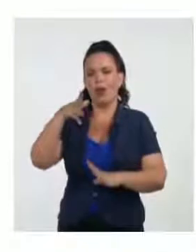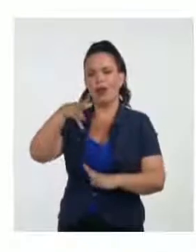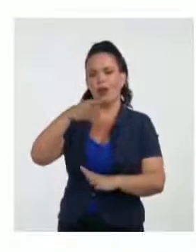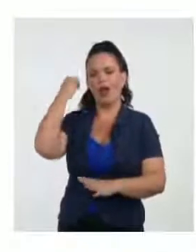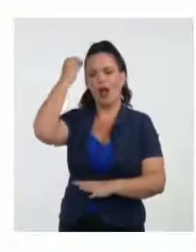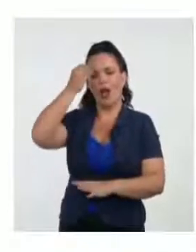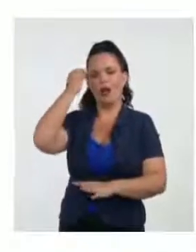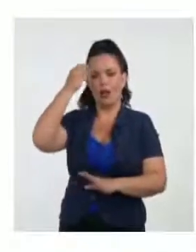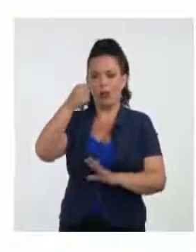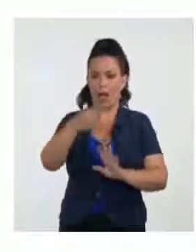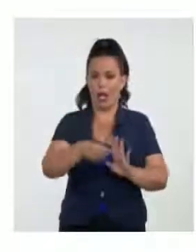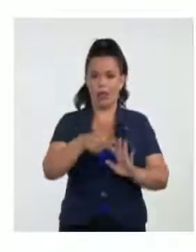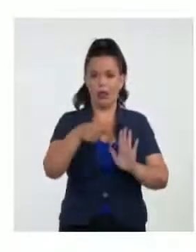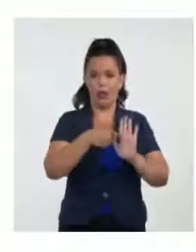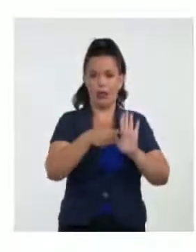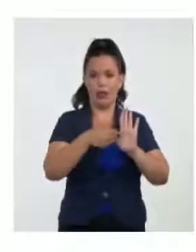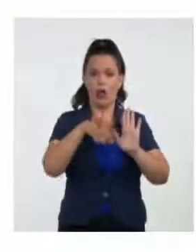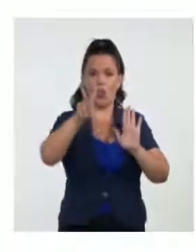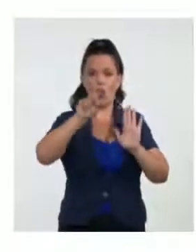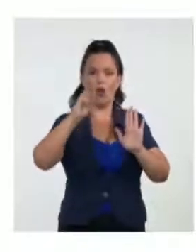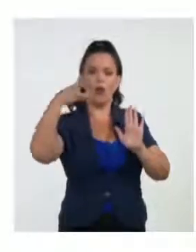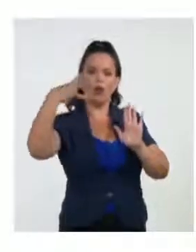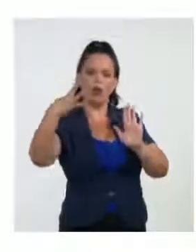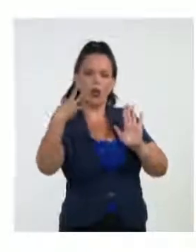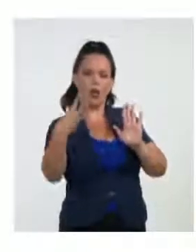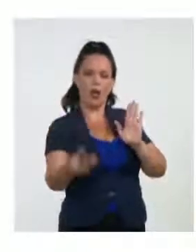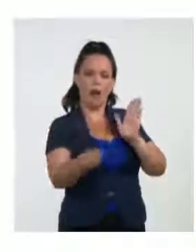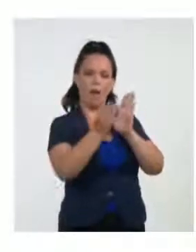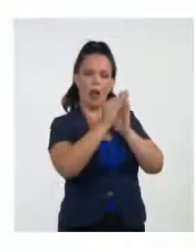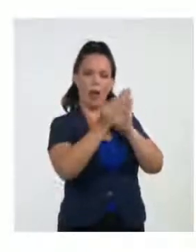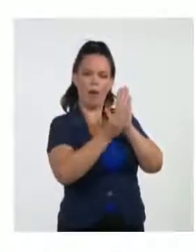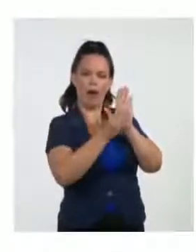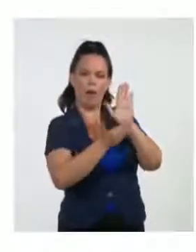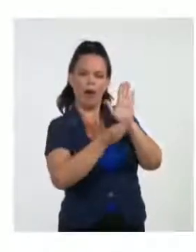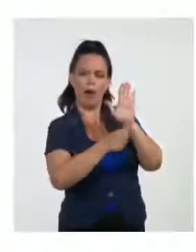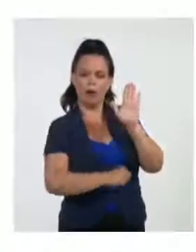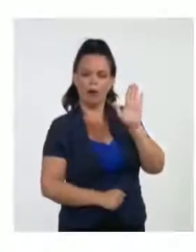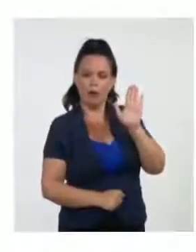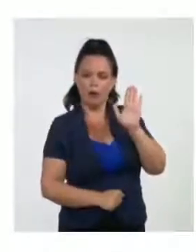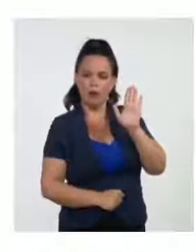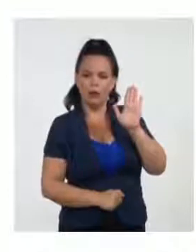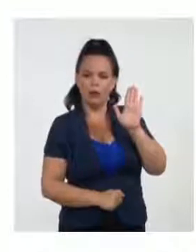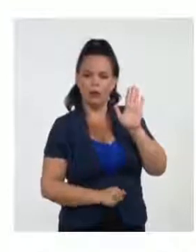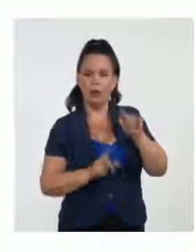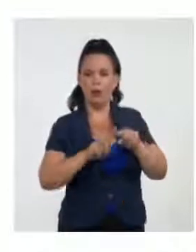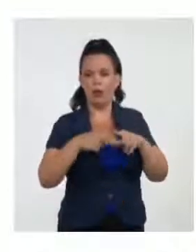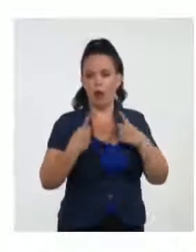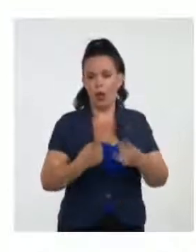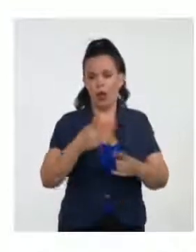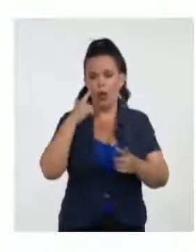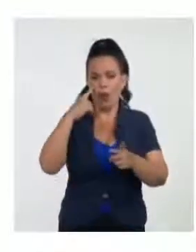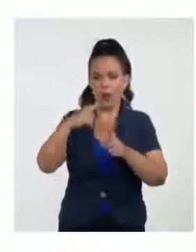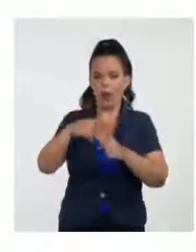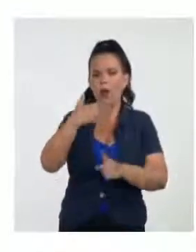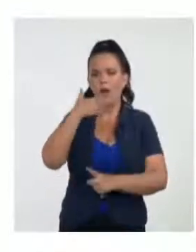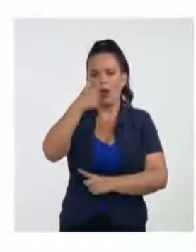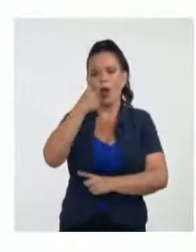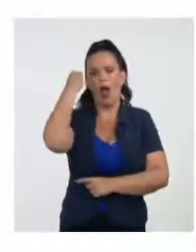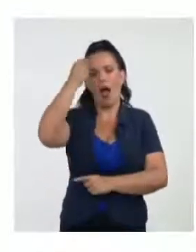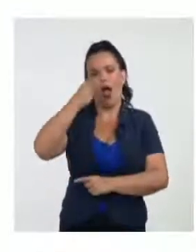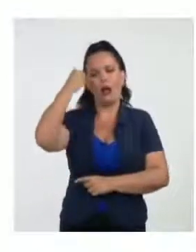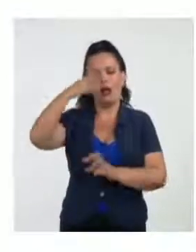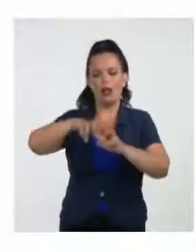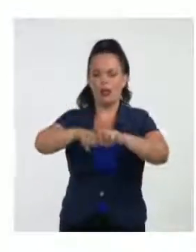parámetros y que permiten poder dar hacer un mejor análisis de la situación que tenemos y